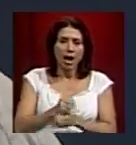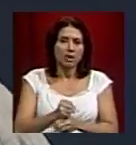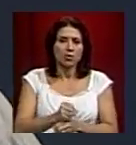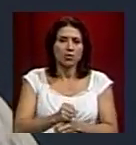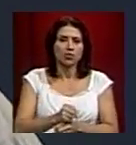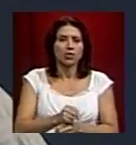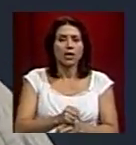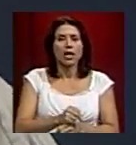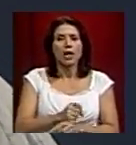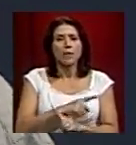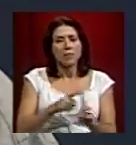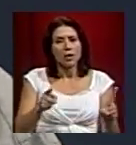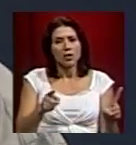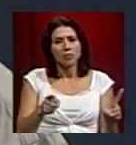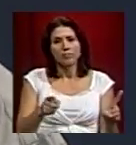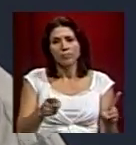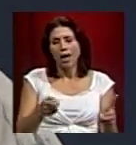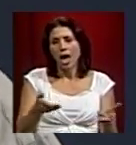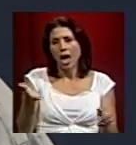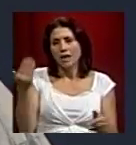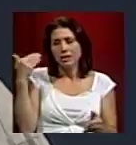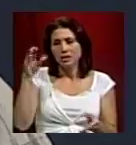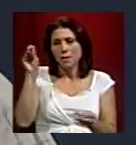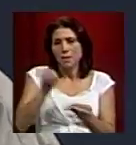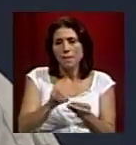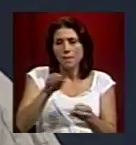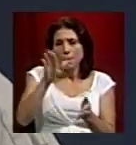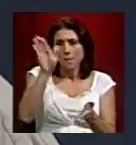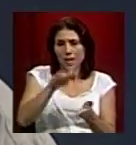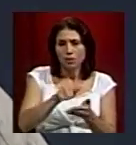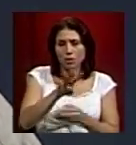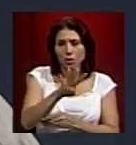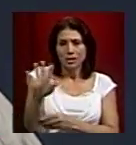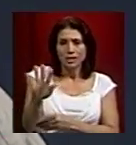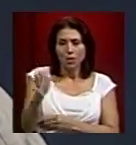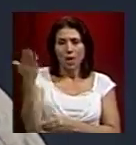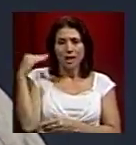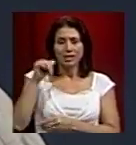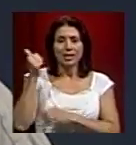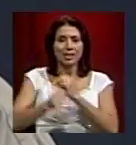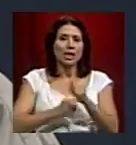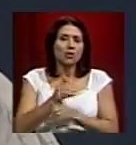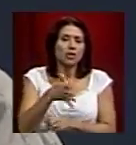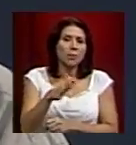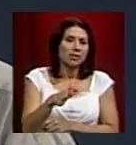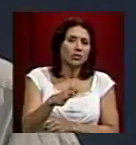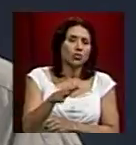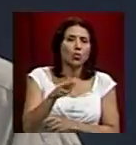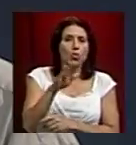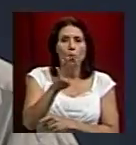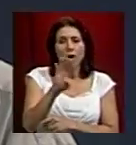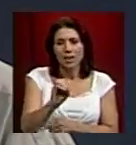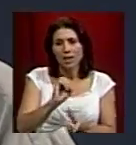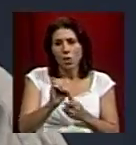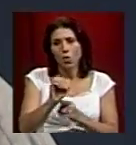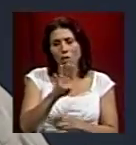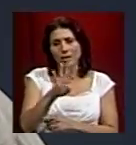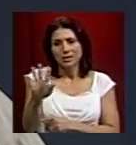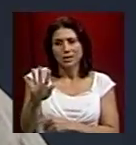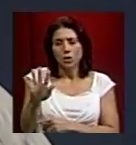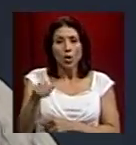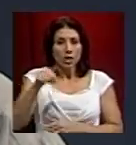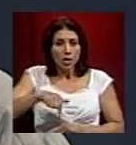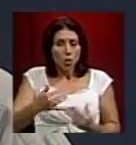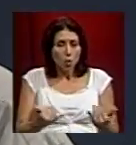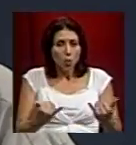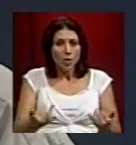menos de 45. Hace 10, 12 años eran, si acaso, un 40-45% de las empresas y hoy en día ya es un 60-70% de las